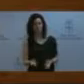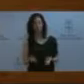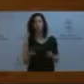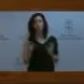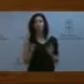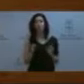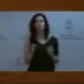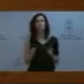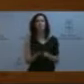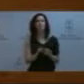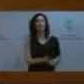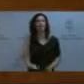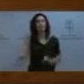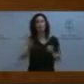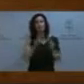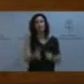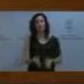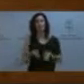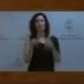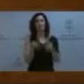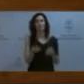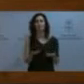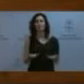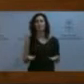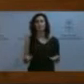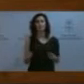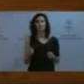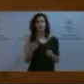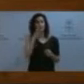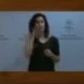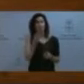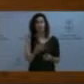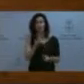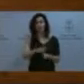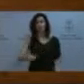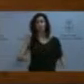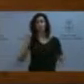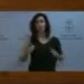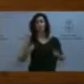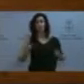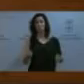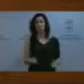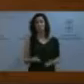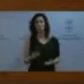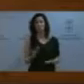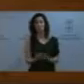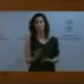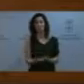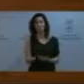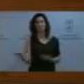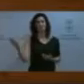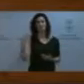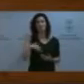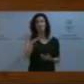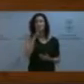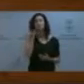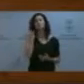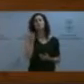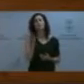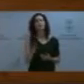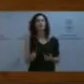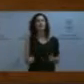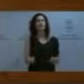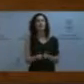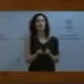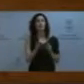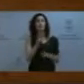siempre he defendido y defenderé que no reflejan la realidad poblacional de la zona, pues se trata de un